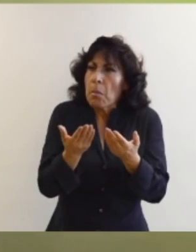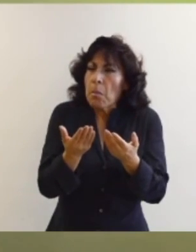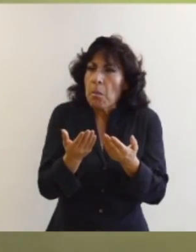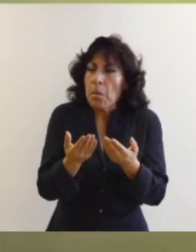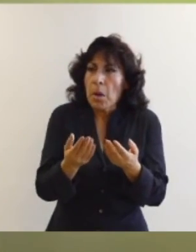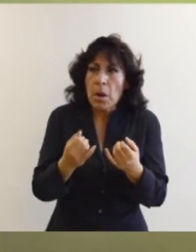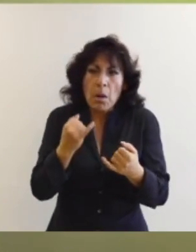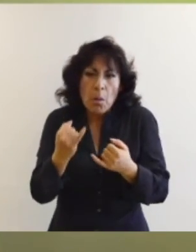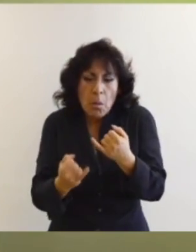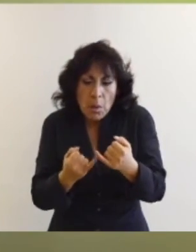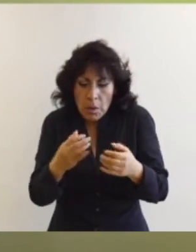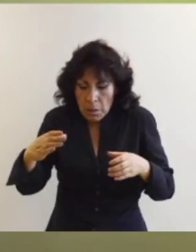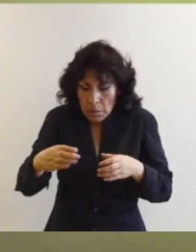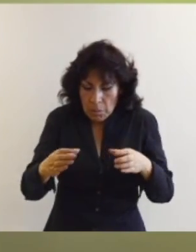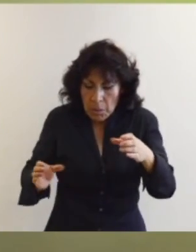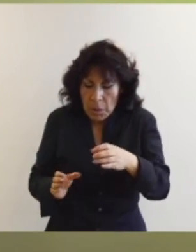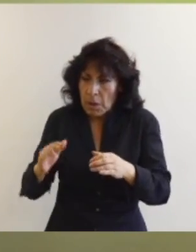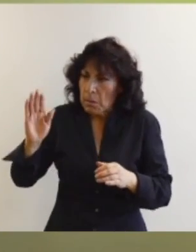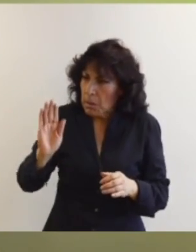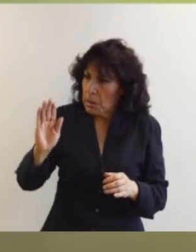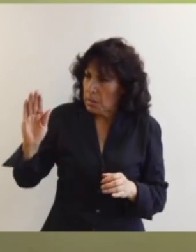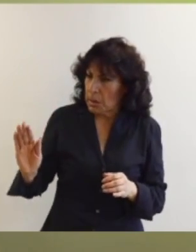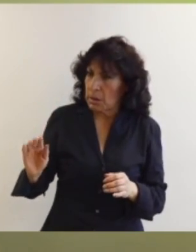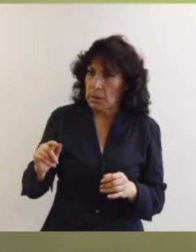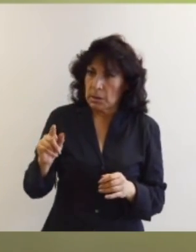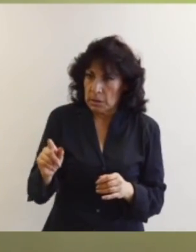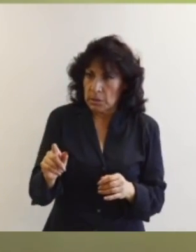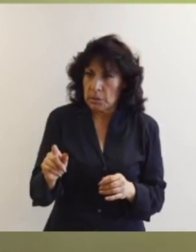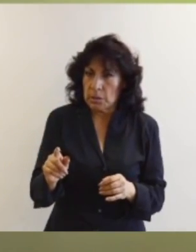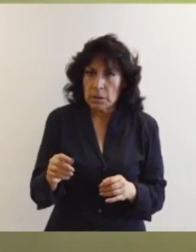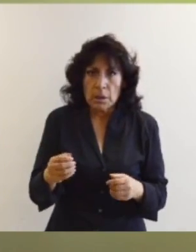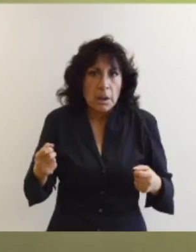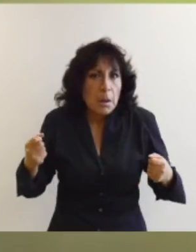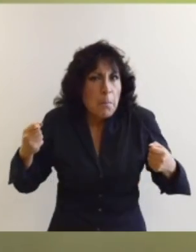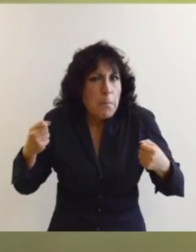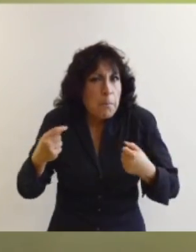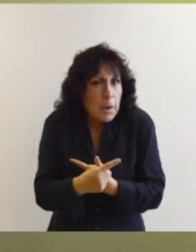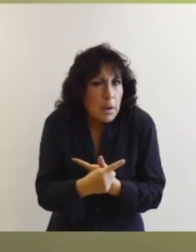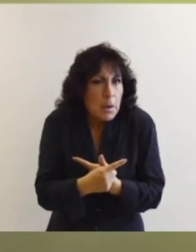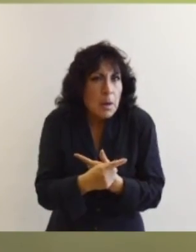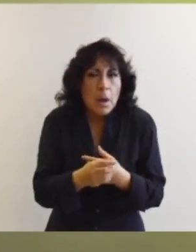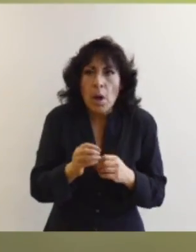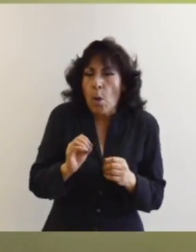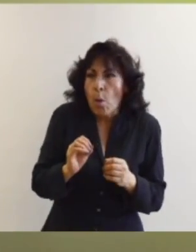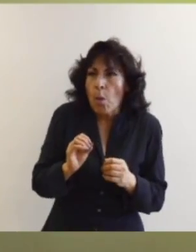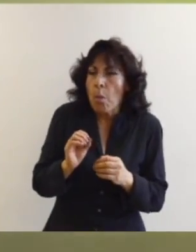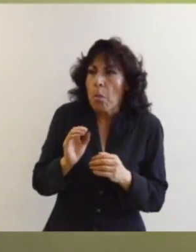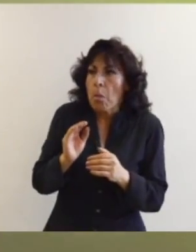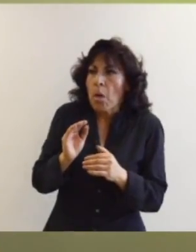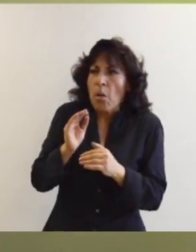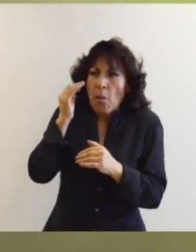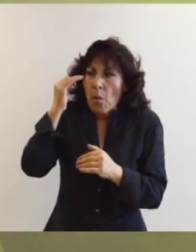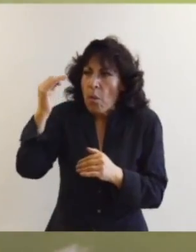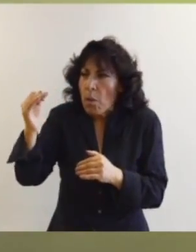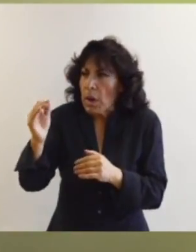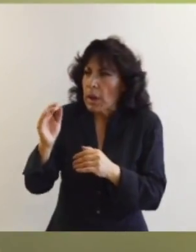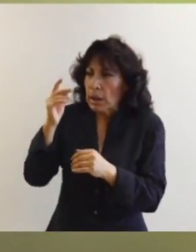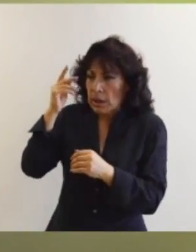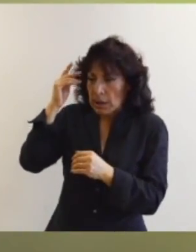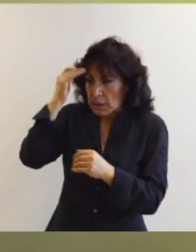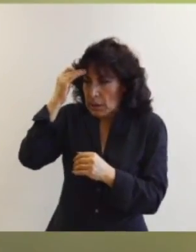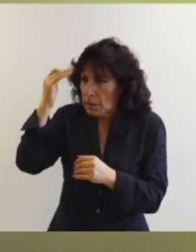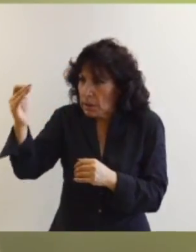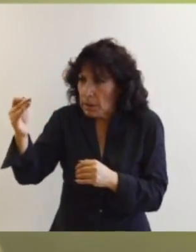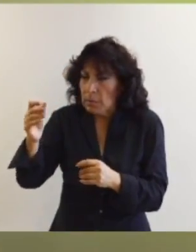huesos, como un rompecabezas? ¿No teme usted la decepción de hallarlo